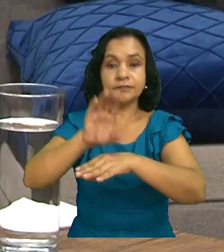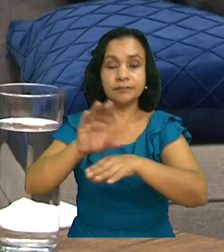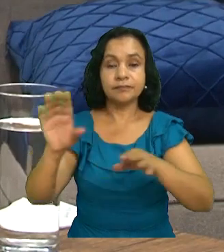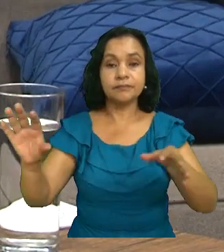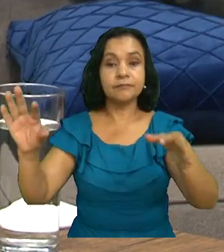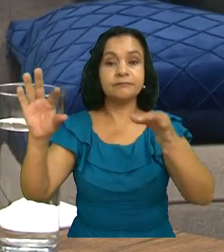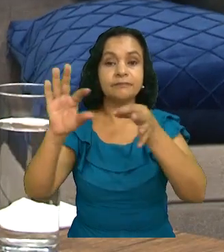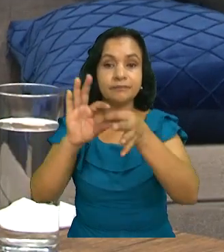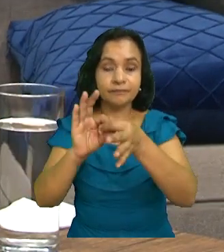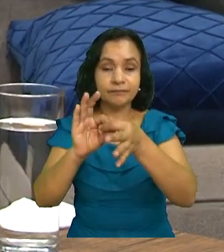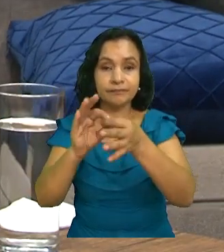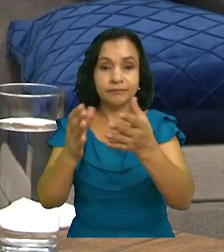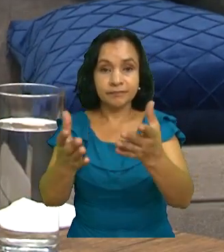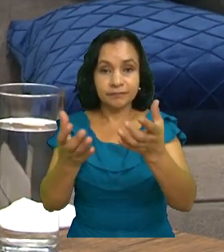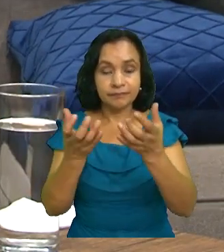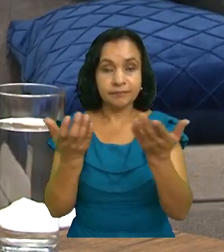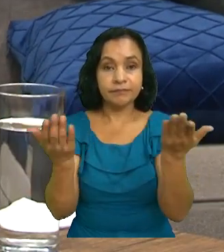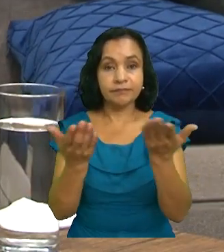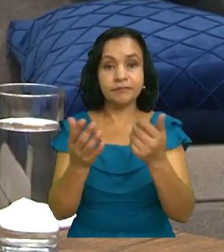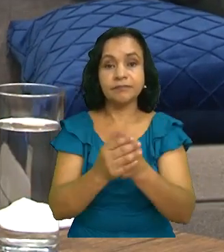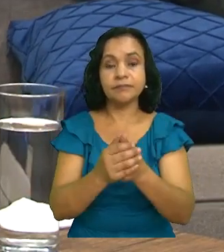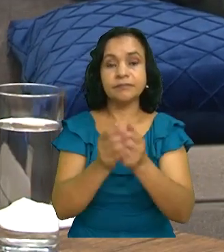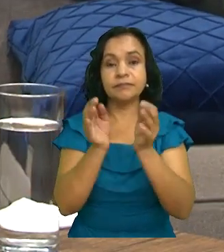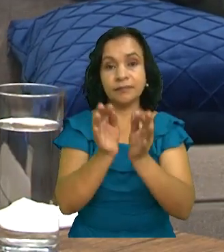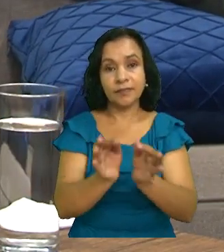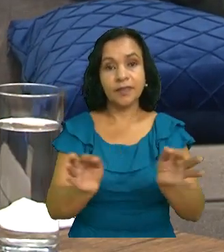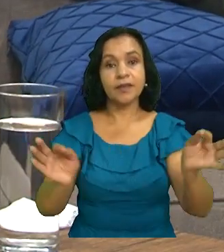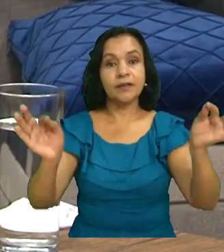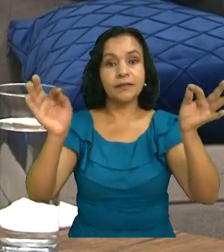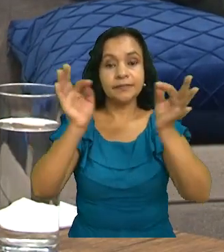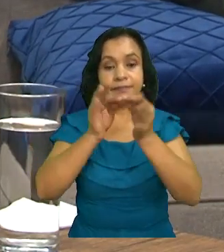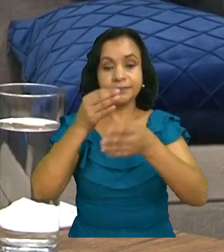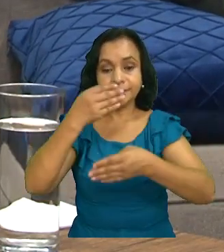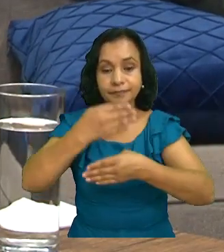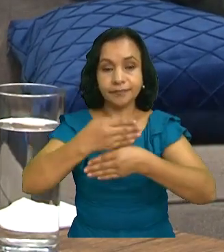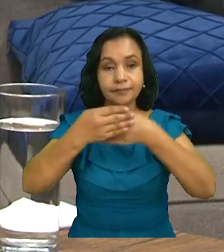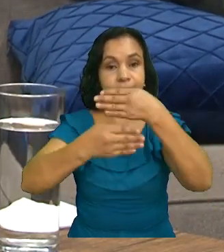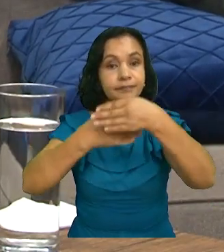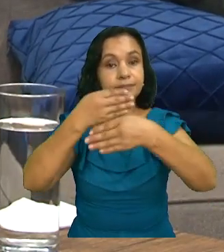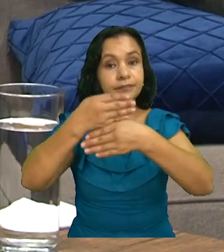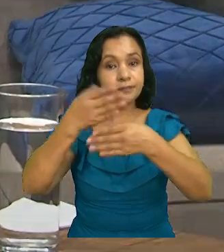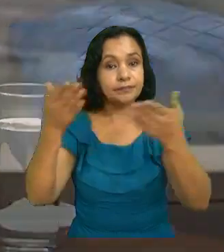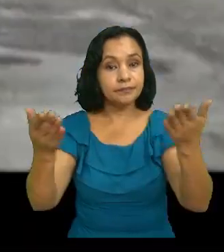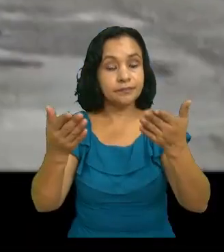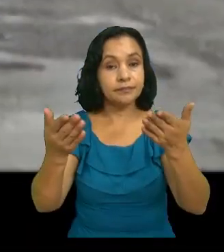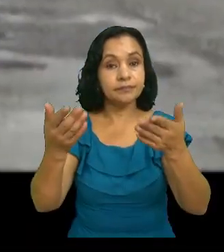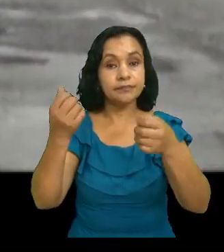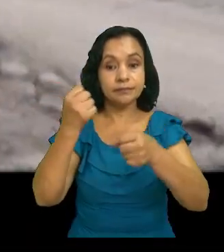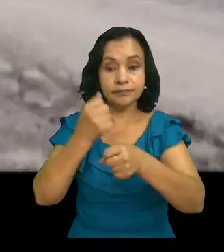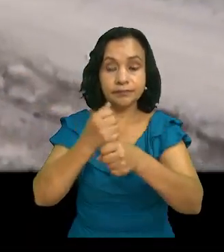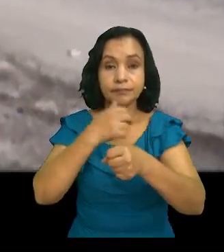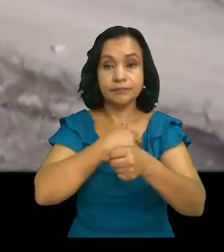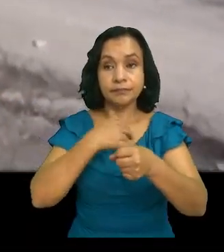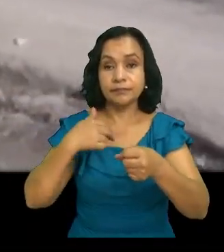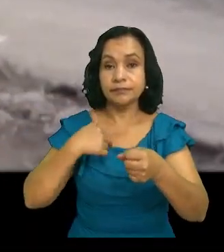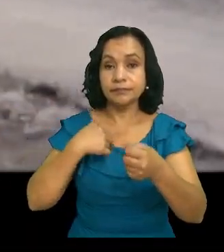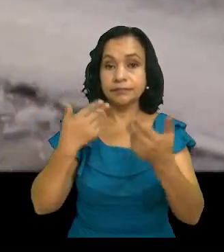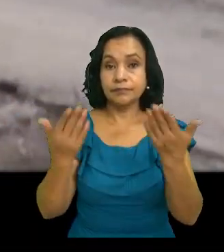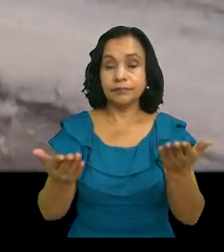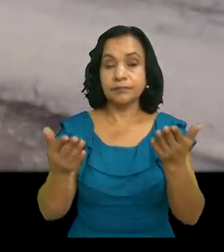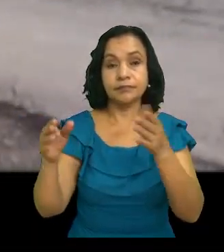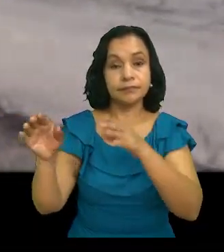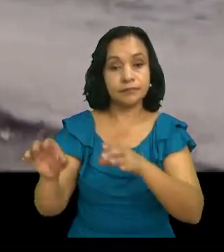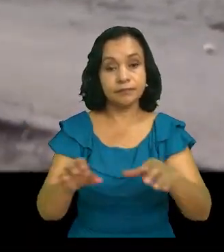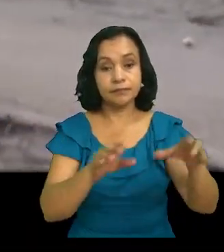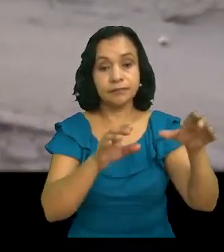Bonanza. Es decir, tienen gran trascendencia estas obras para la extracción de la